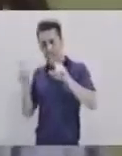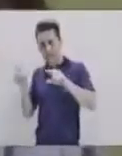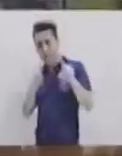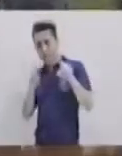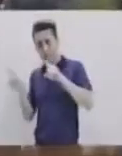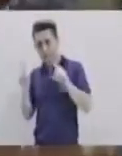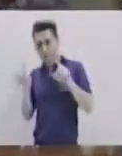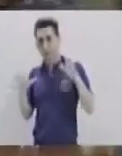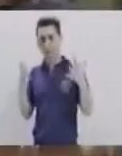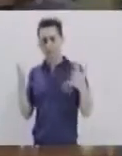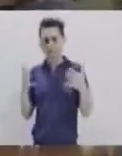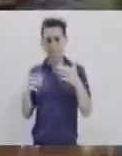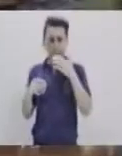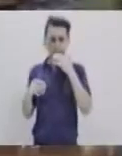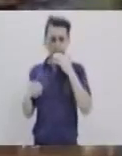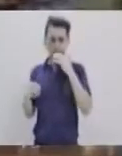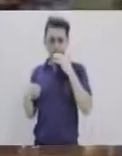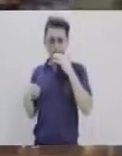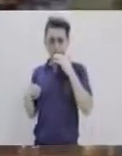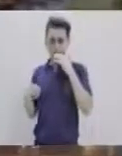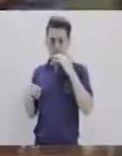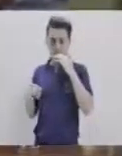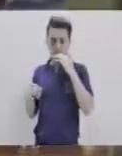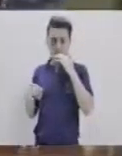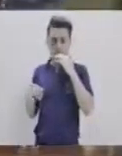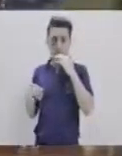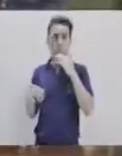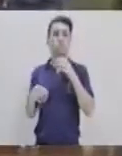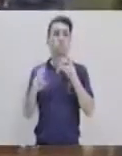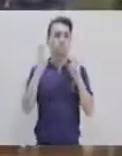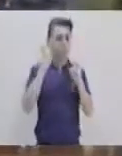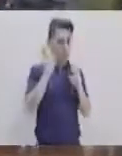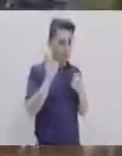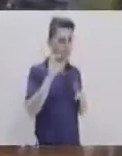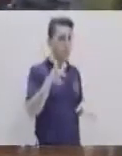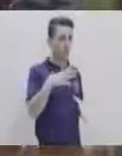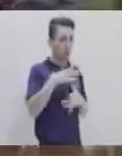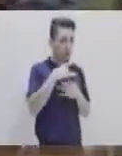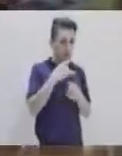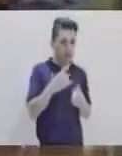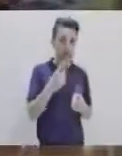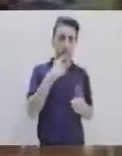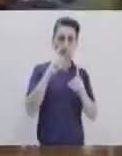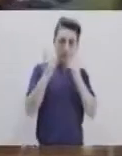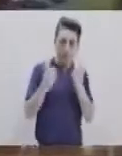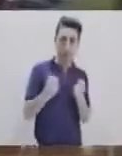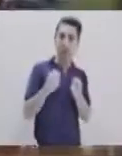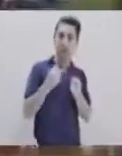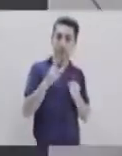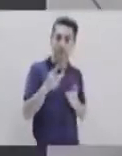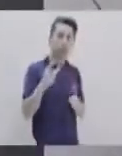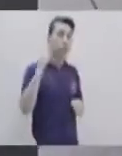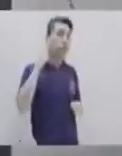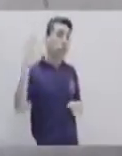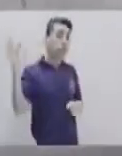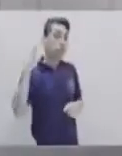sonidos? O sea, ¿cómo nos afecta a nosotros? Bueno, de hecho es algo muy interesante. El sonido